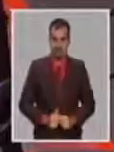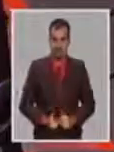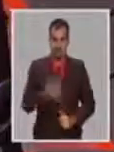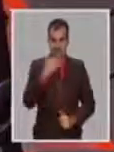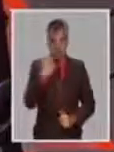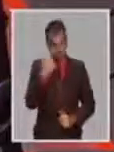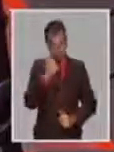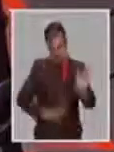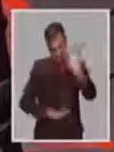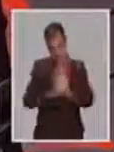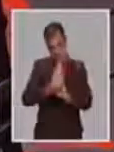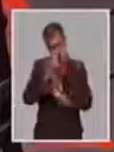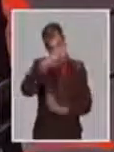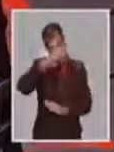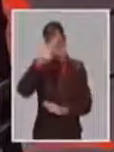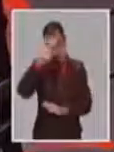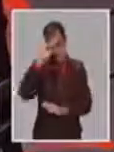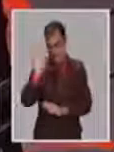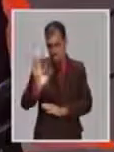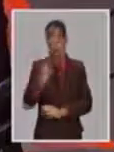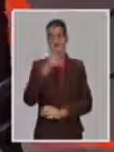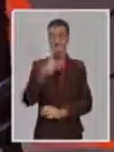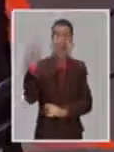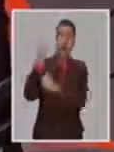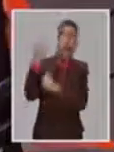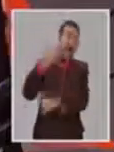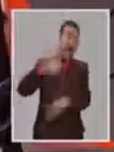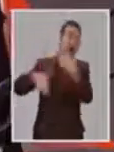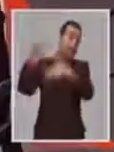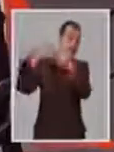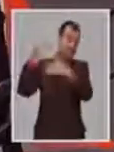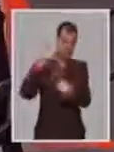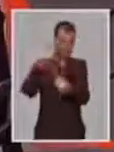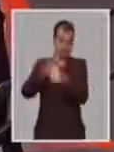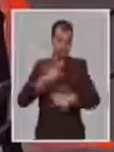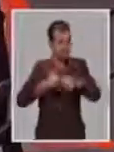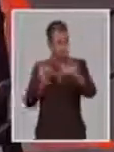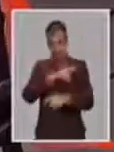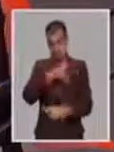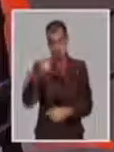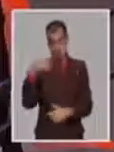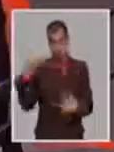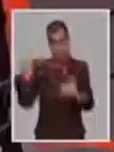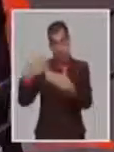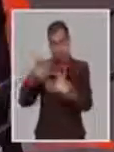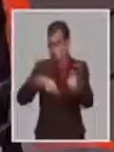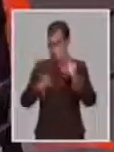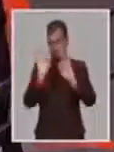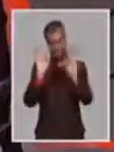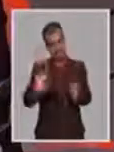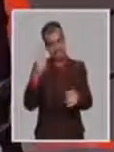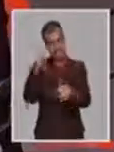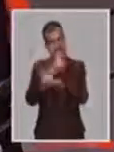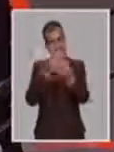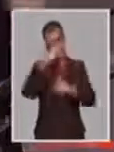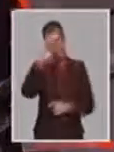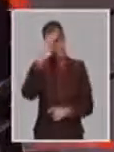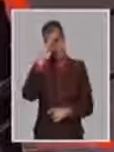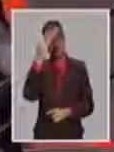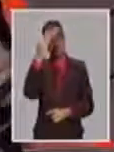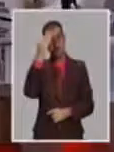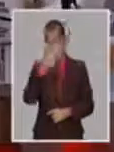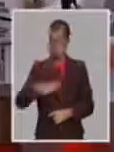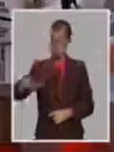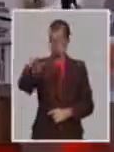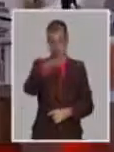espíritu de victoria, de venceremos que nos inculcó Fidel desde los inicios de la revolución, pues sigue estando presente también en la ciencia de nuestro